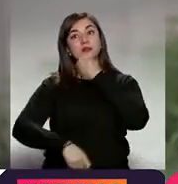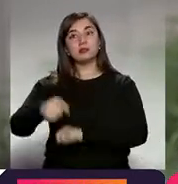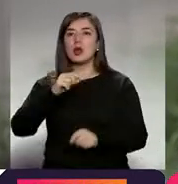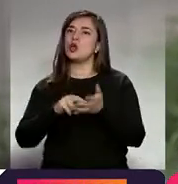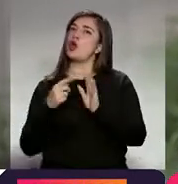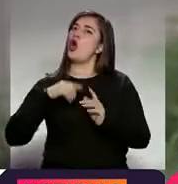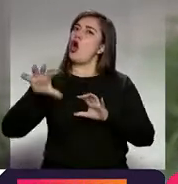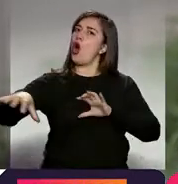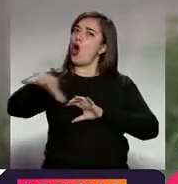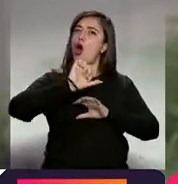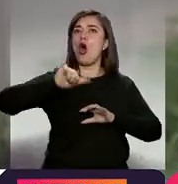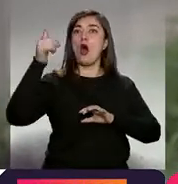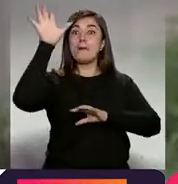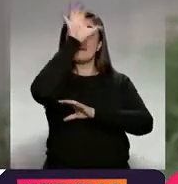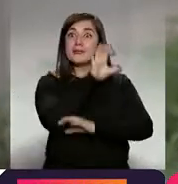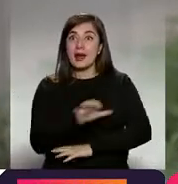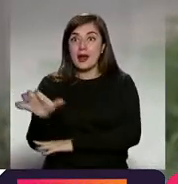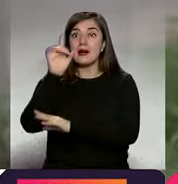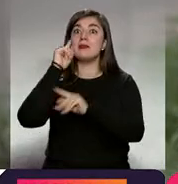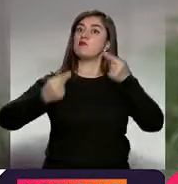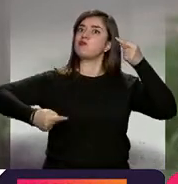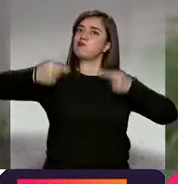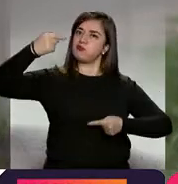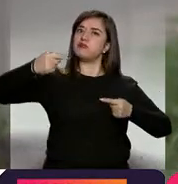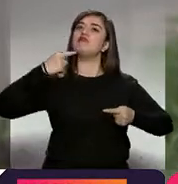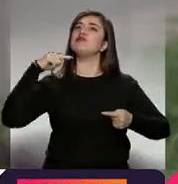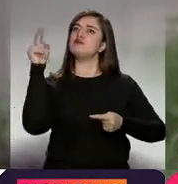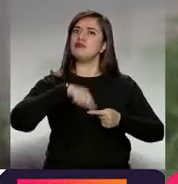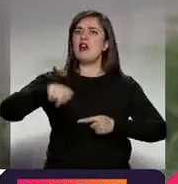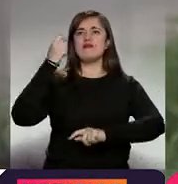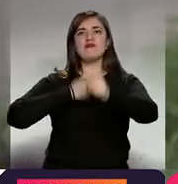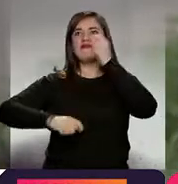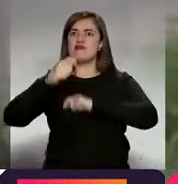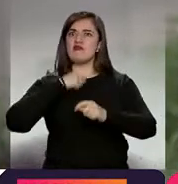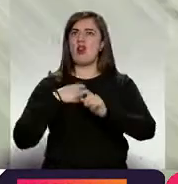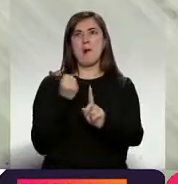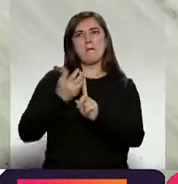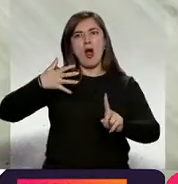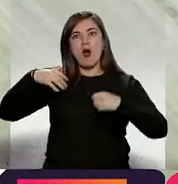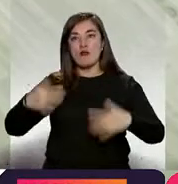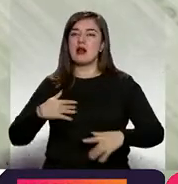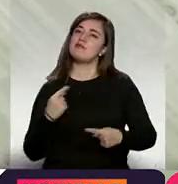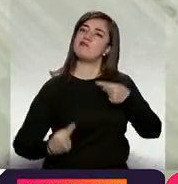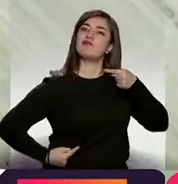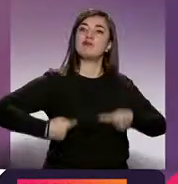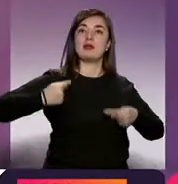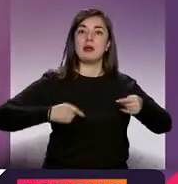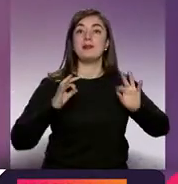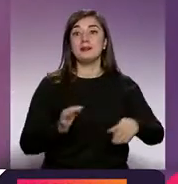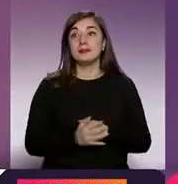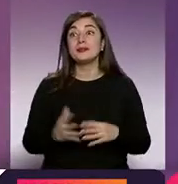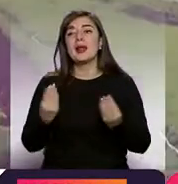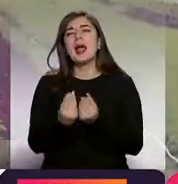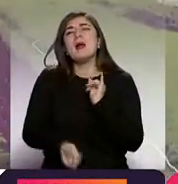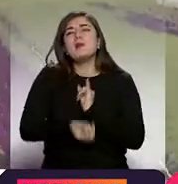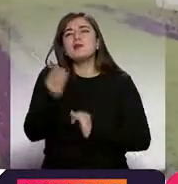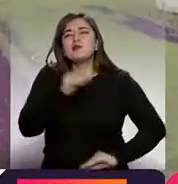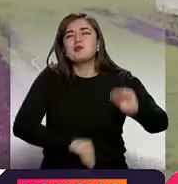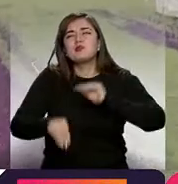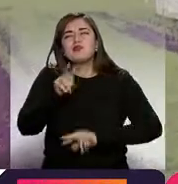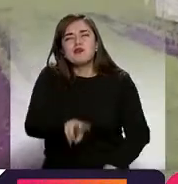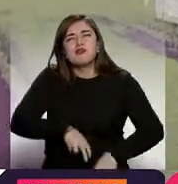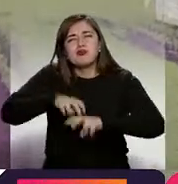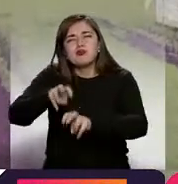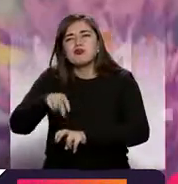competir con el resto de países que están entrando en la escena con mucha agresividad. En materia de producción se tiene en cuenta las